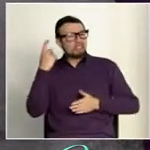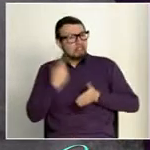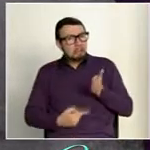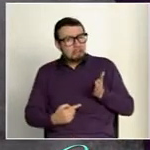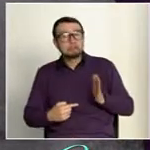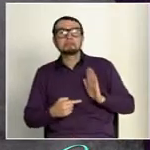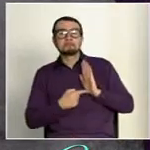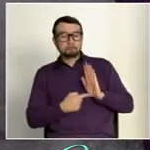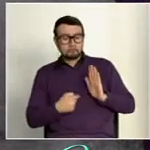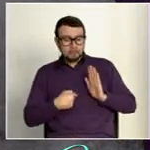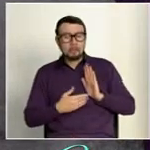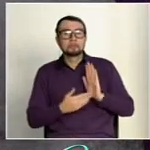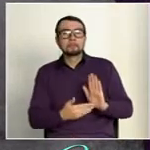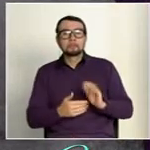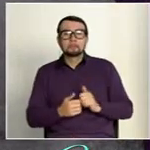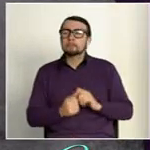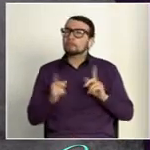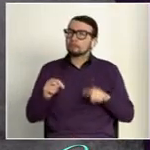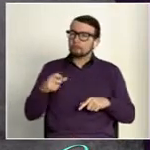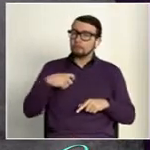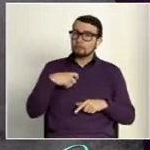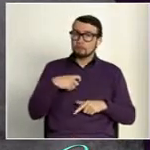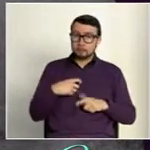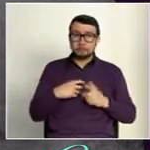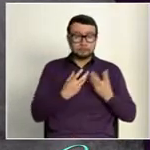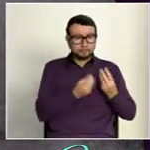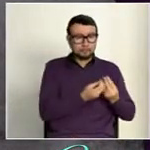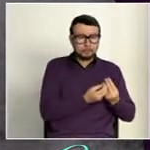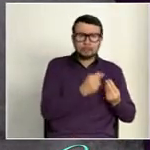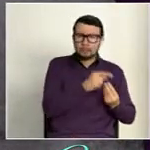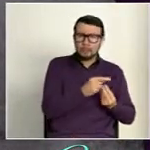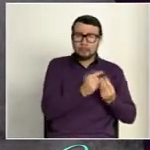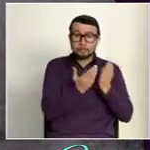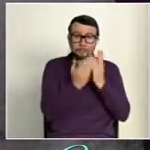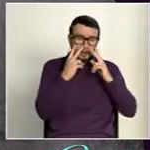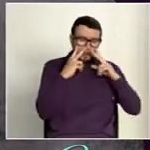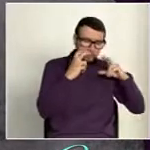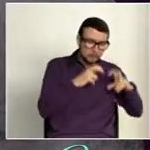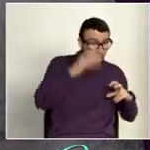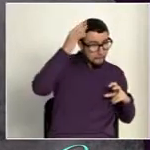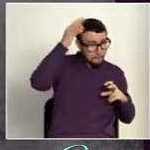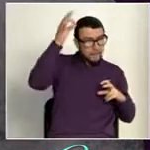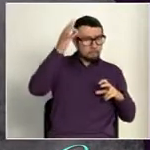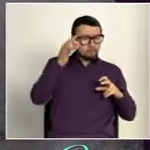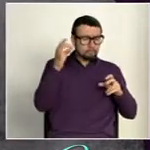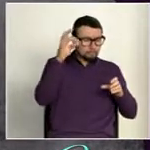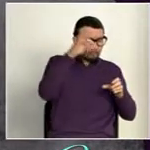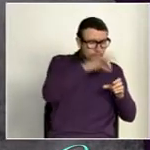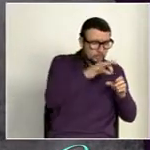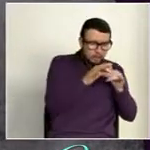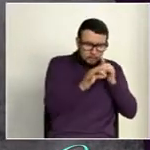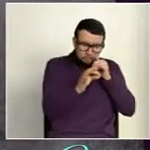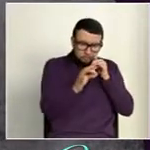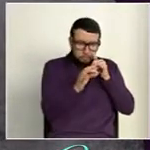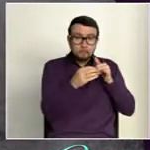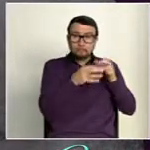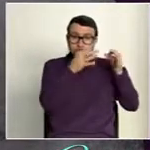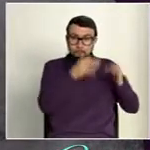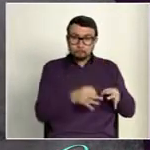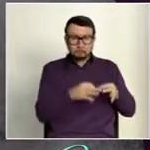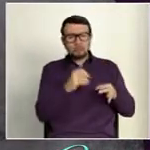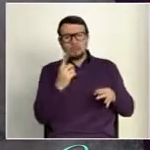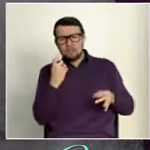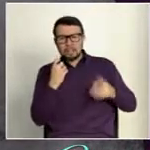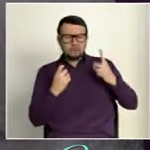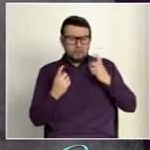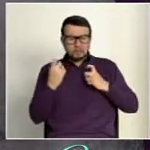que nosotros tenemos un equipo para hacer un estudio del cabello y poder medir deficiencias desde el punto de vista